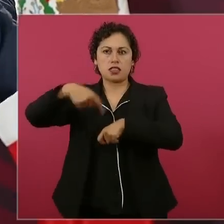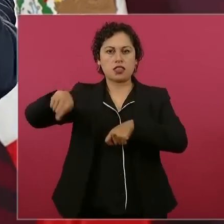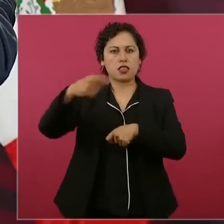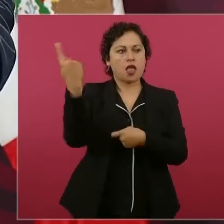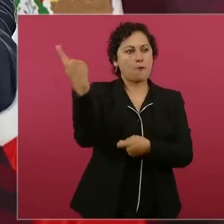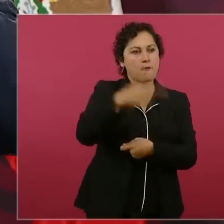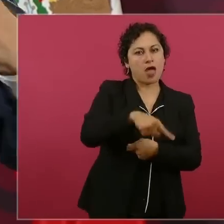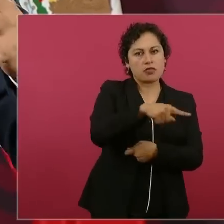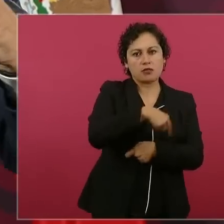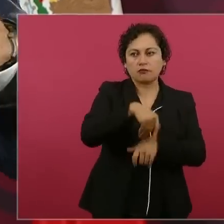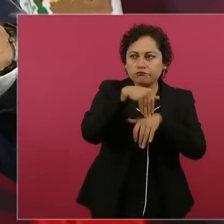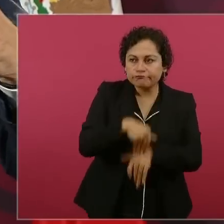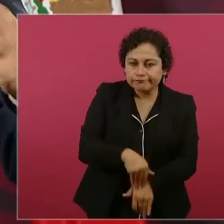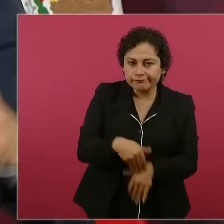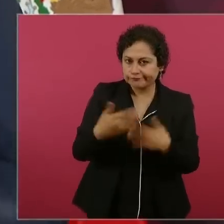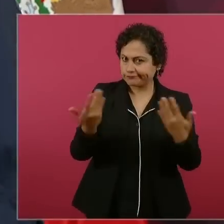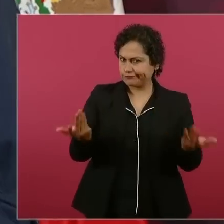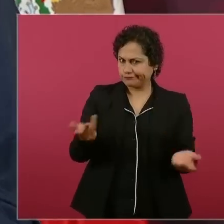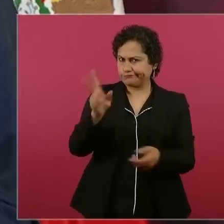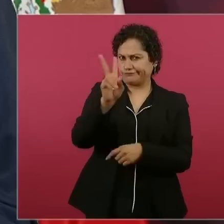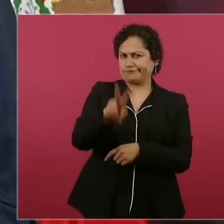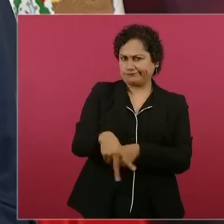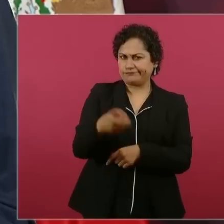Entonces, con esa concepción,